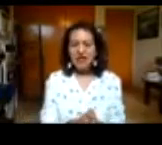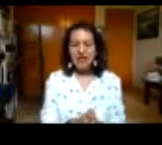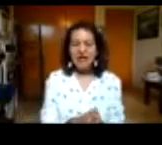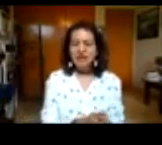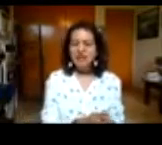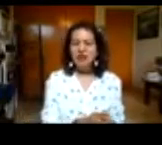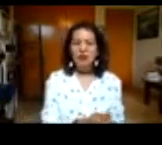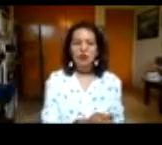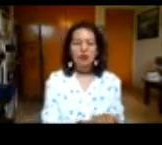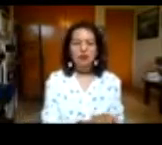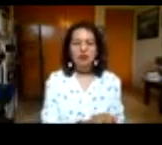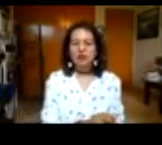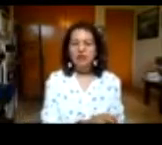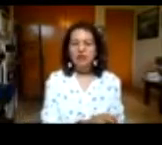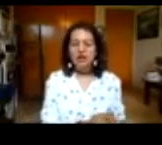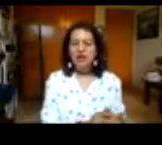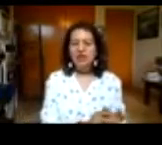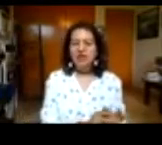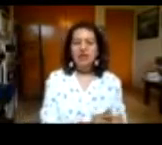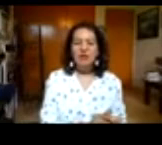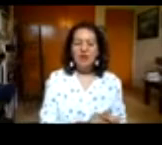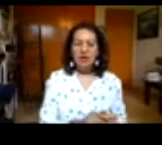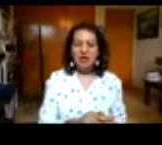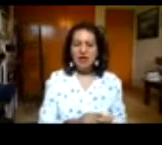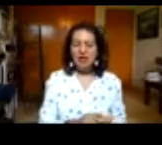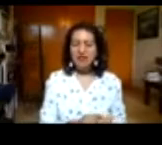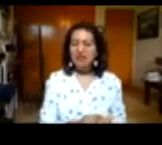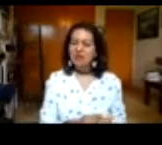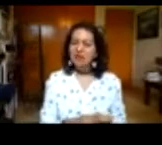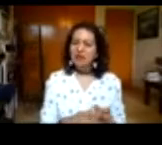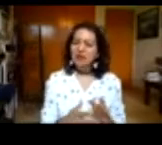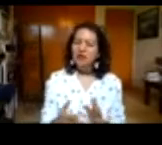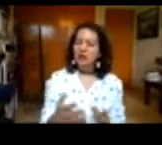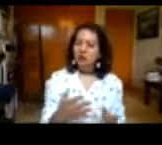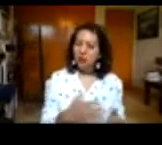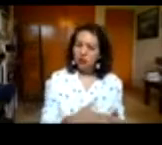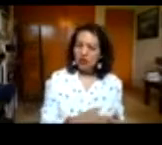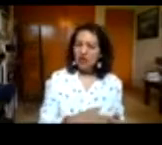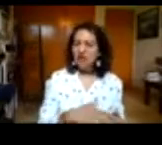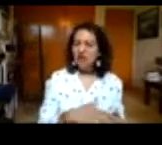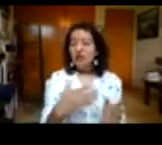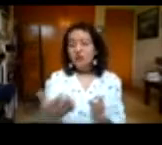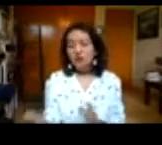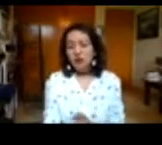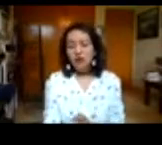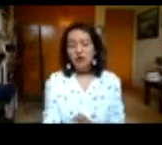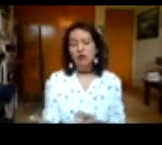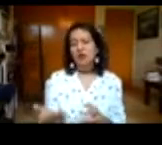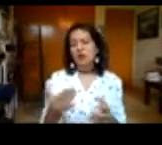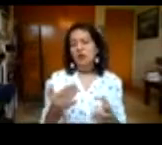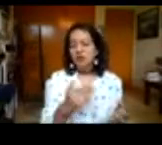quisiera dejárselos, por supuesto, va a estar de manera accesible tanto en los portales del INFO, del Congreso de la